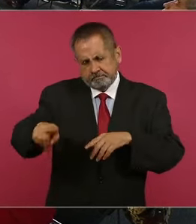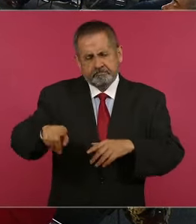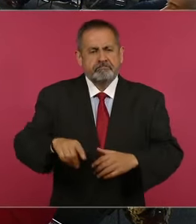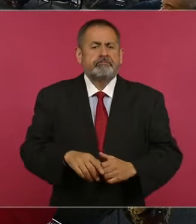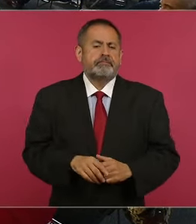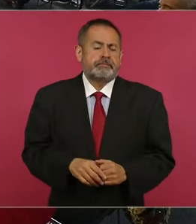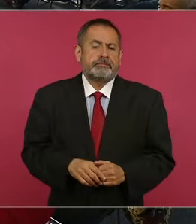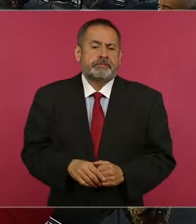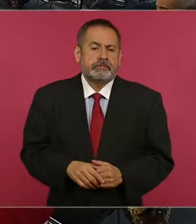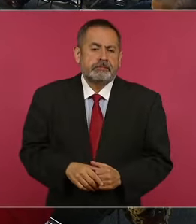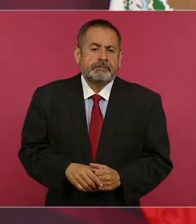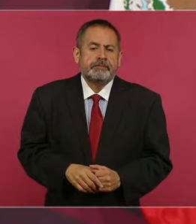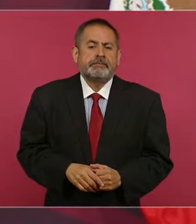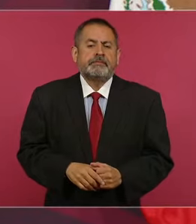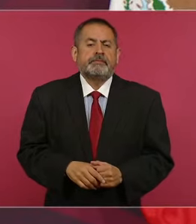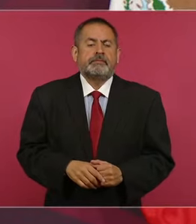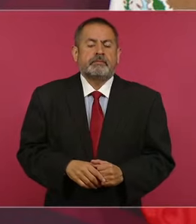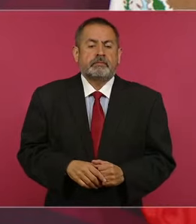Lo que es